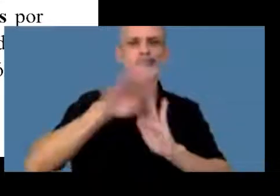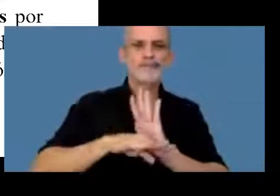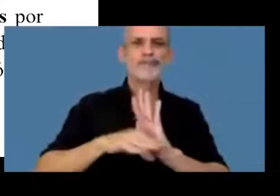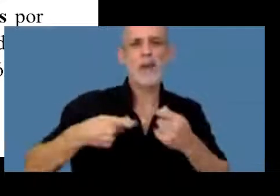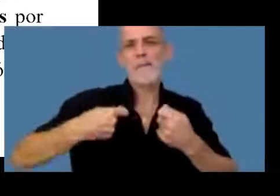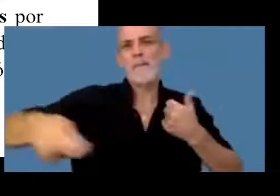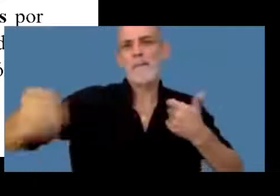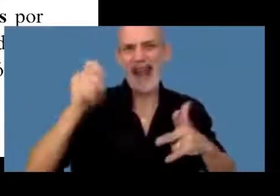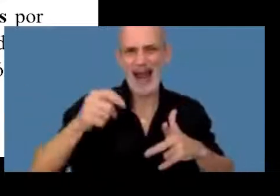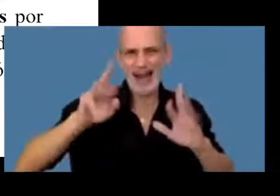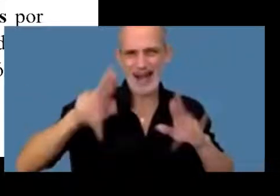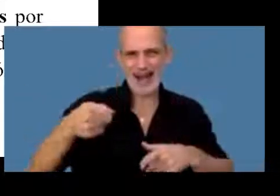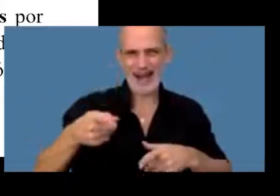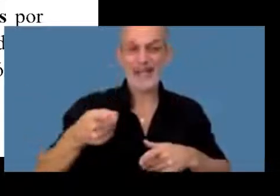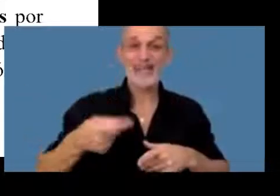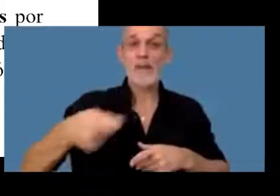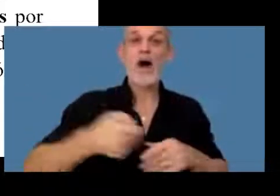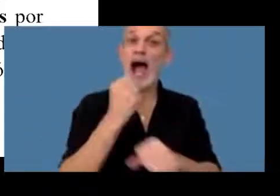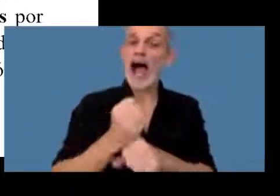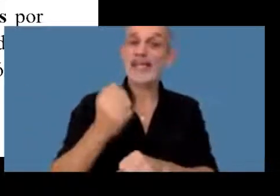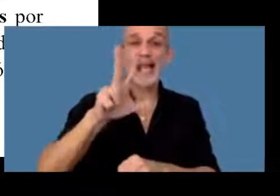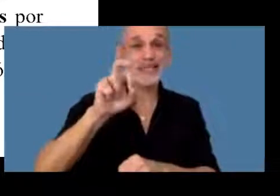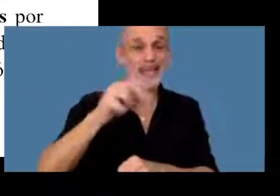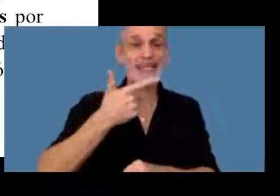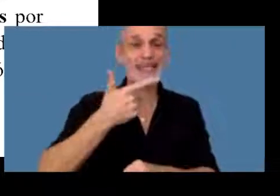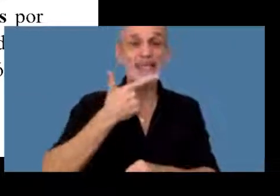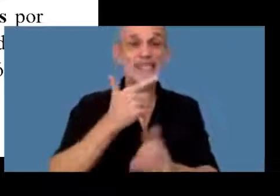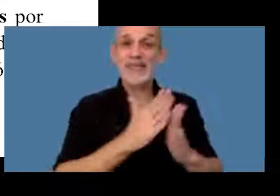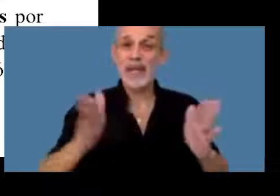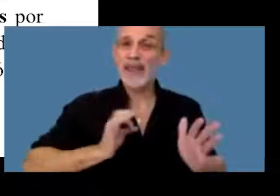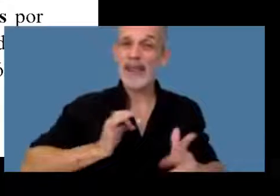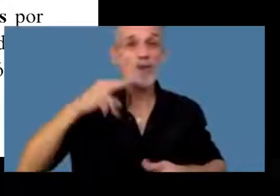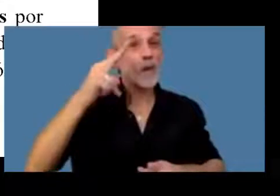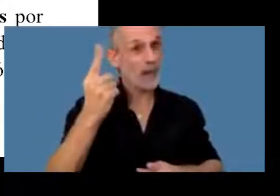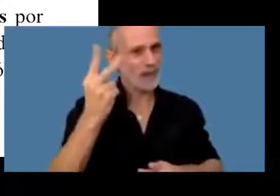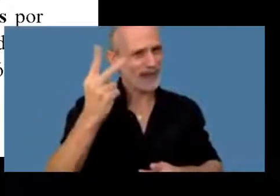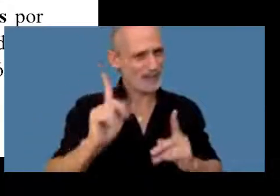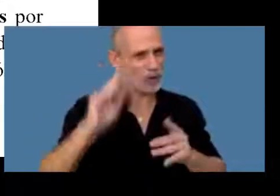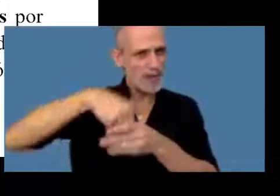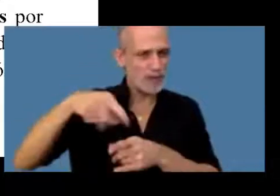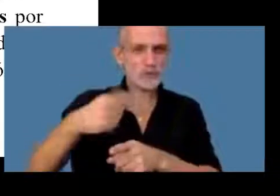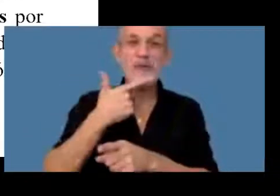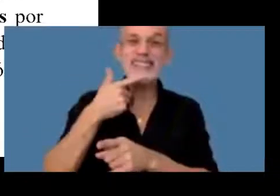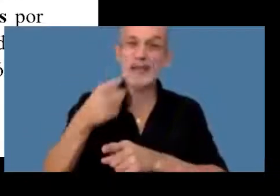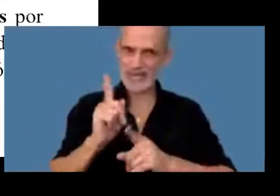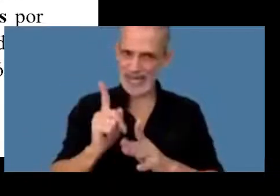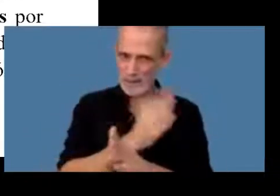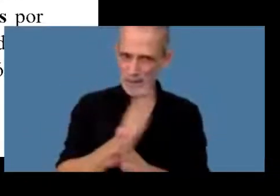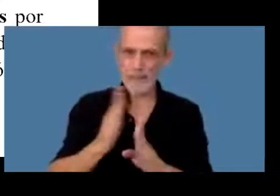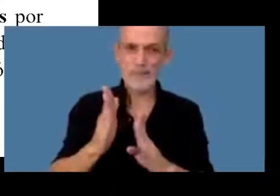pago hasta el 30 de septiembre del 2021 inclusive, por supuesto, sin ningún tipo